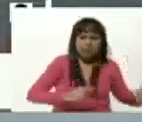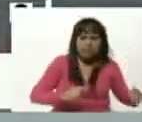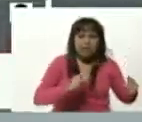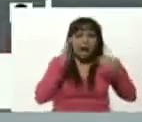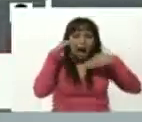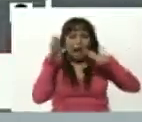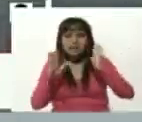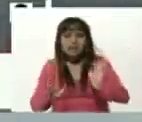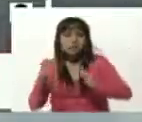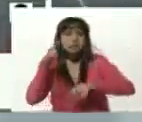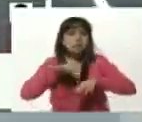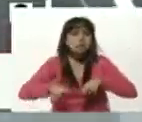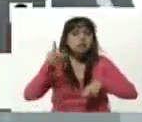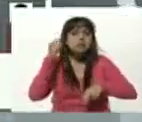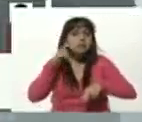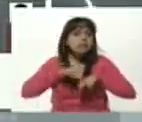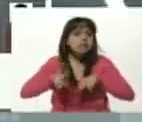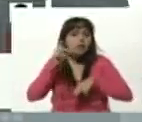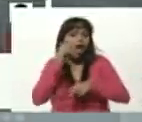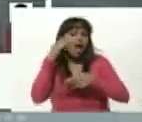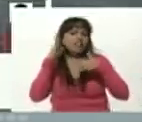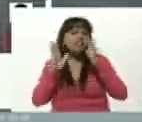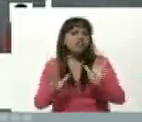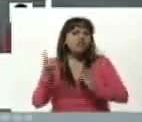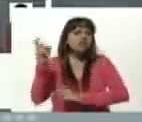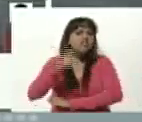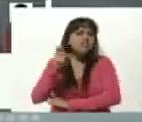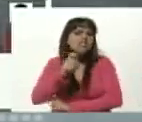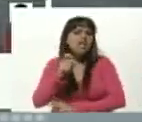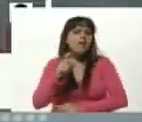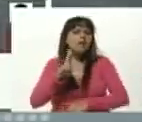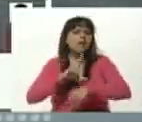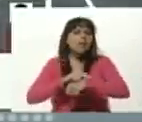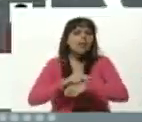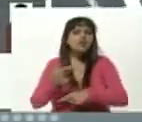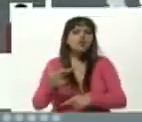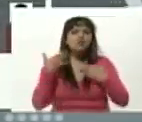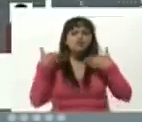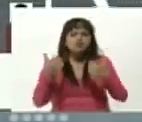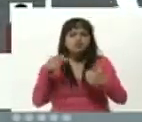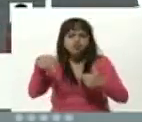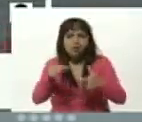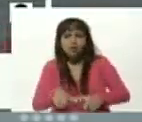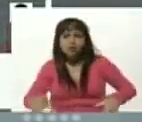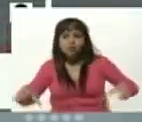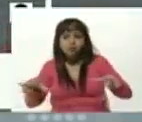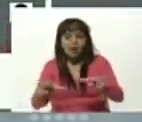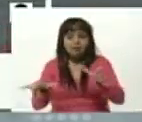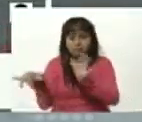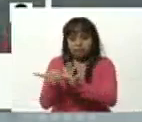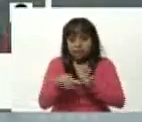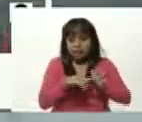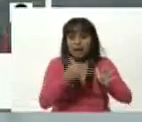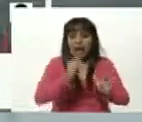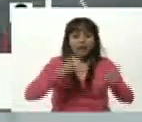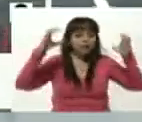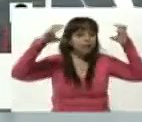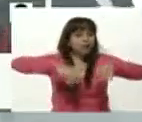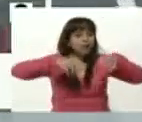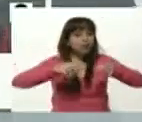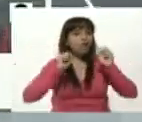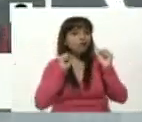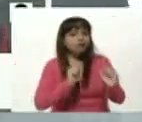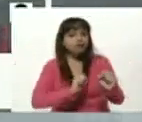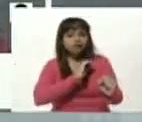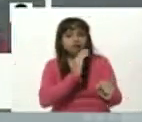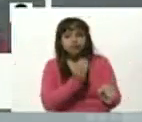quien necesite de la atención médica de salud en el sitio, en las zonas donde se afectaron o donde